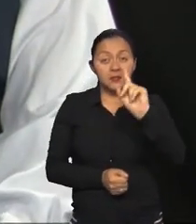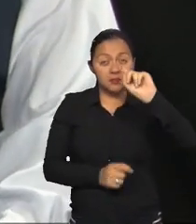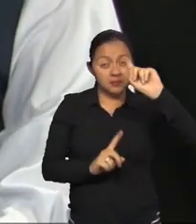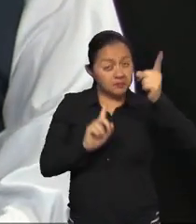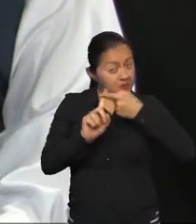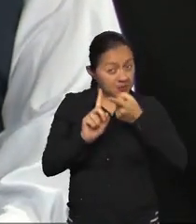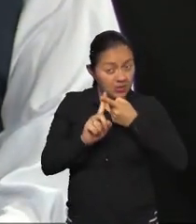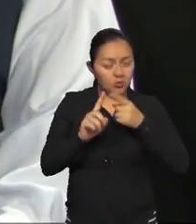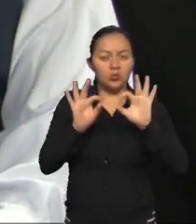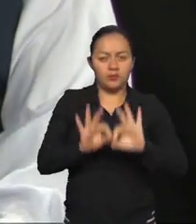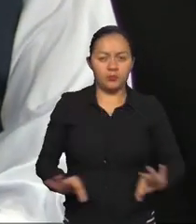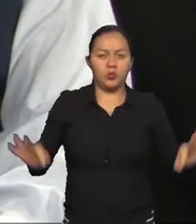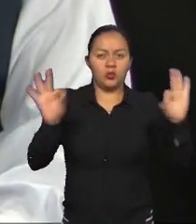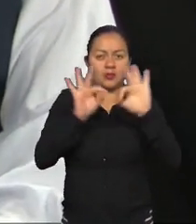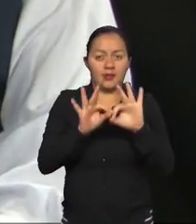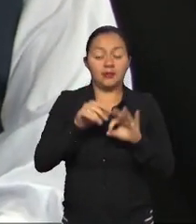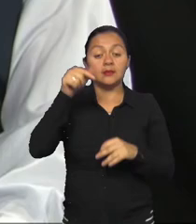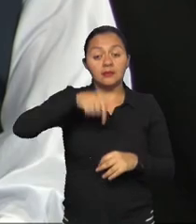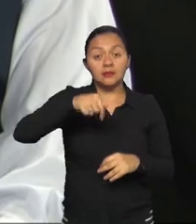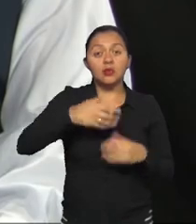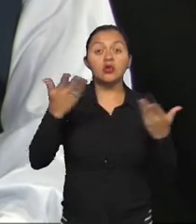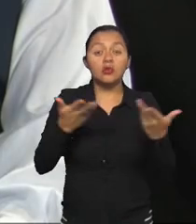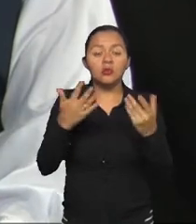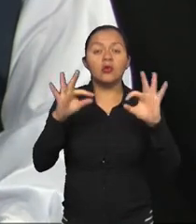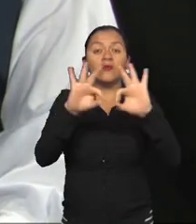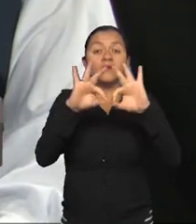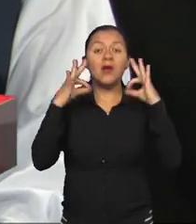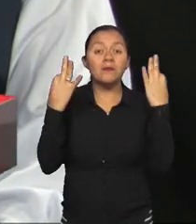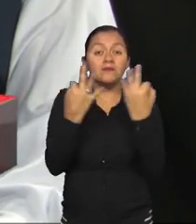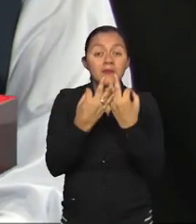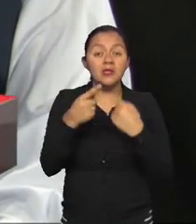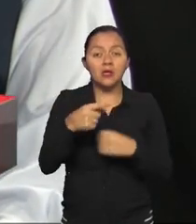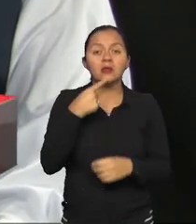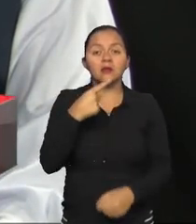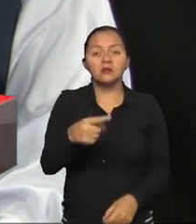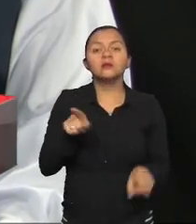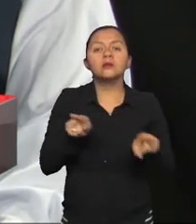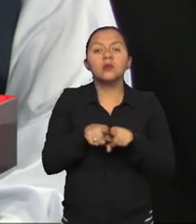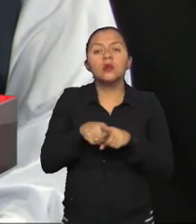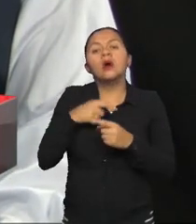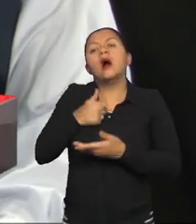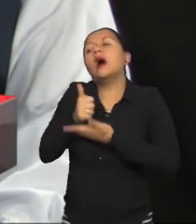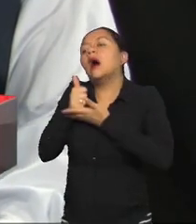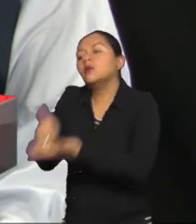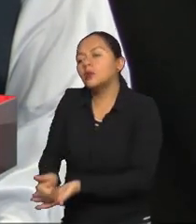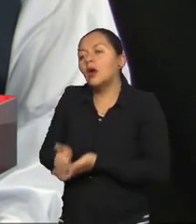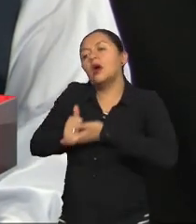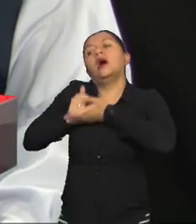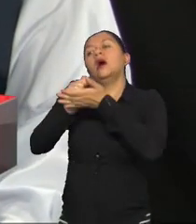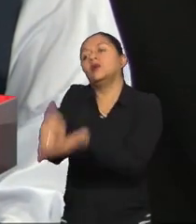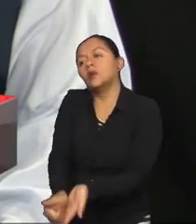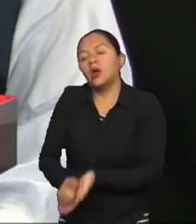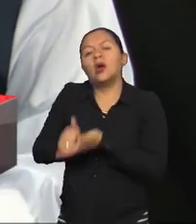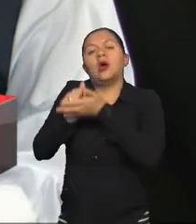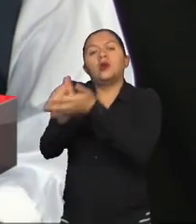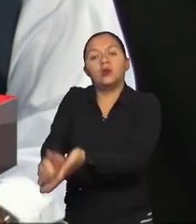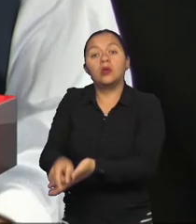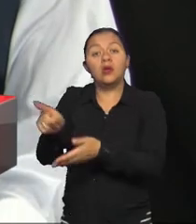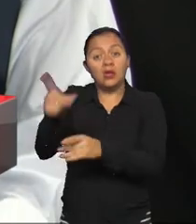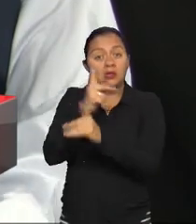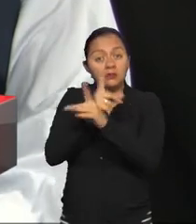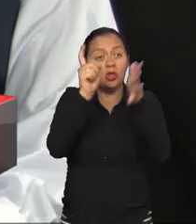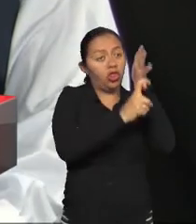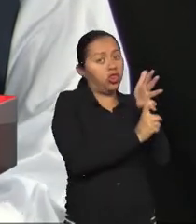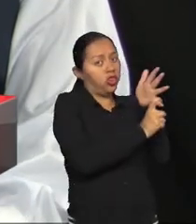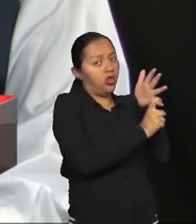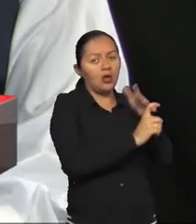importante. Pienso que lo más importante para una familia es no ser las muletas, no ser el apoyo, sino